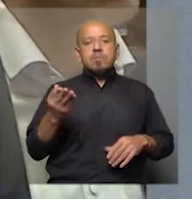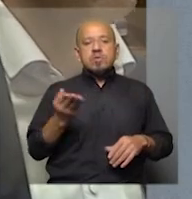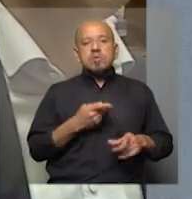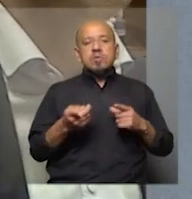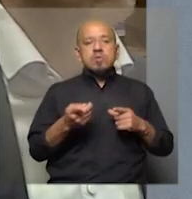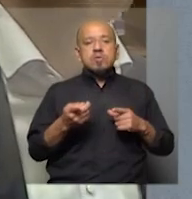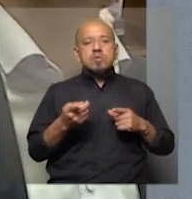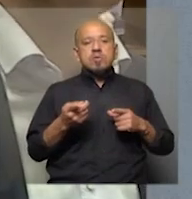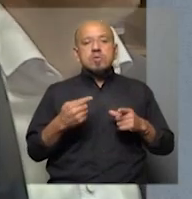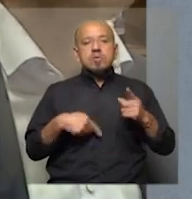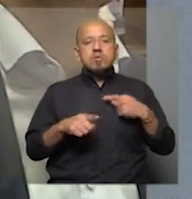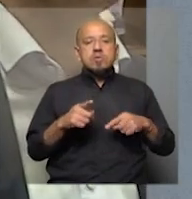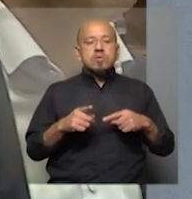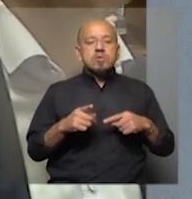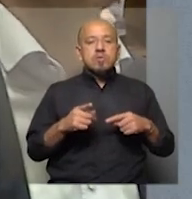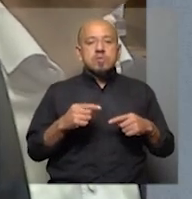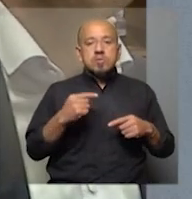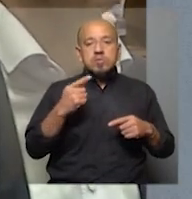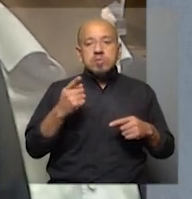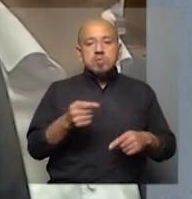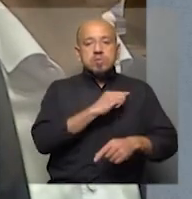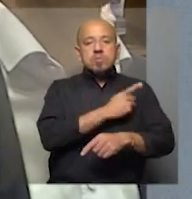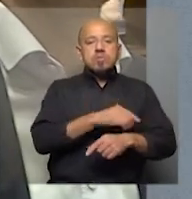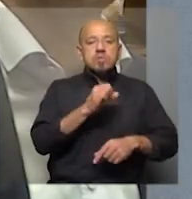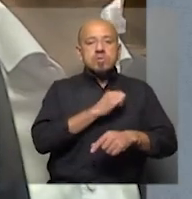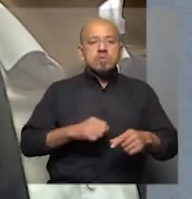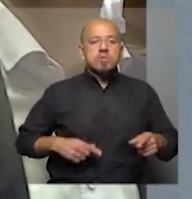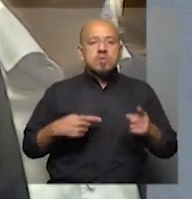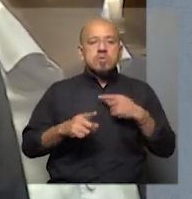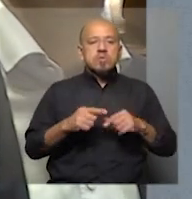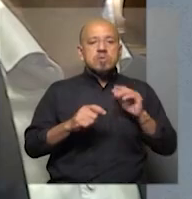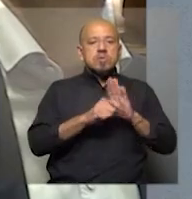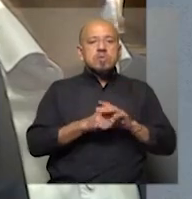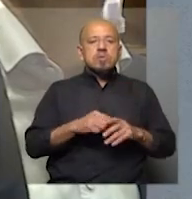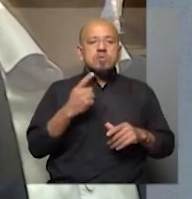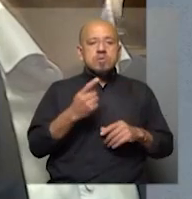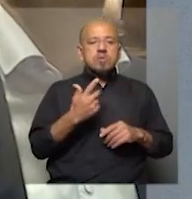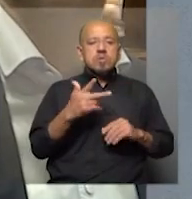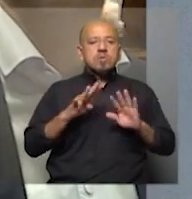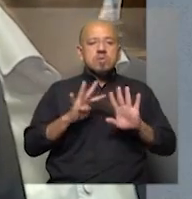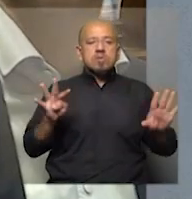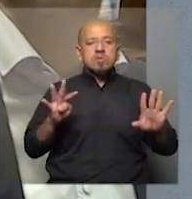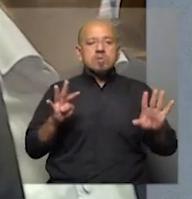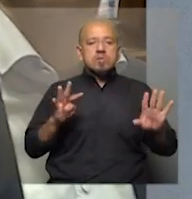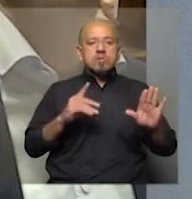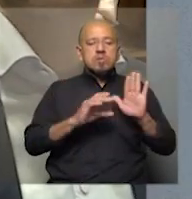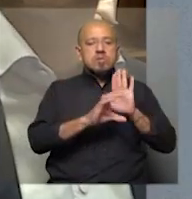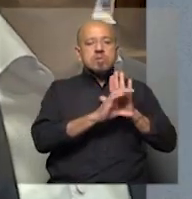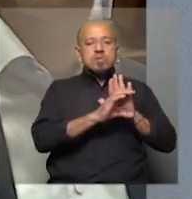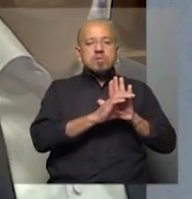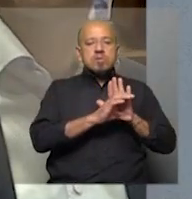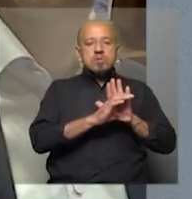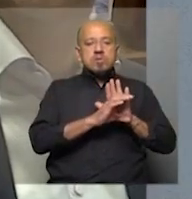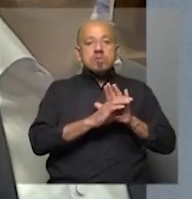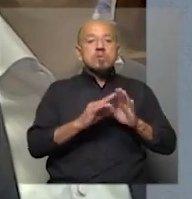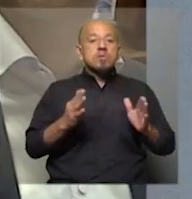observaciones de del poder ejecutivo Por lo cual el artículo 139 de la Constitución de la República dice claramente